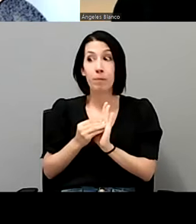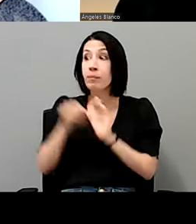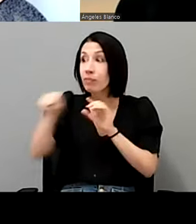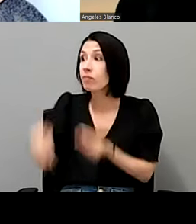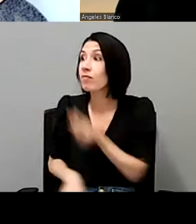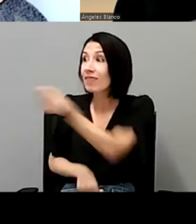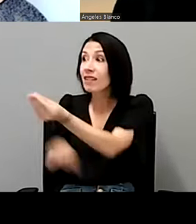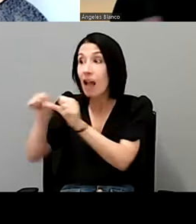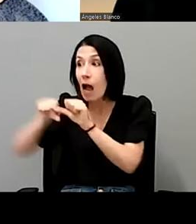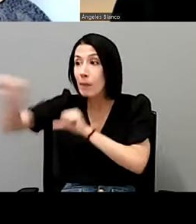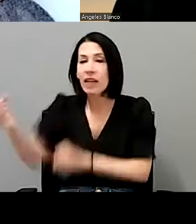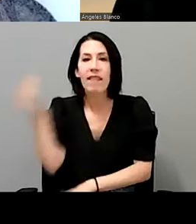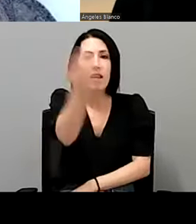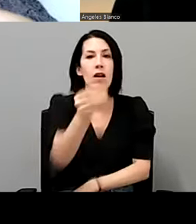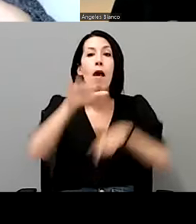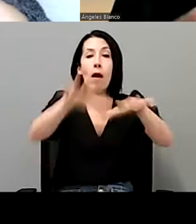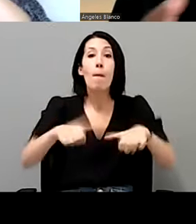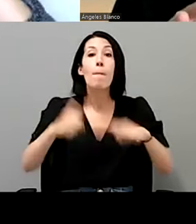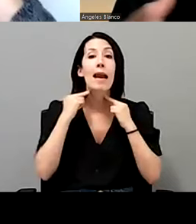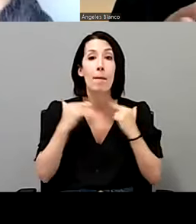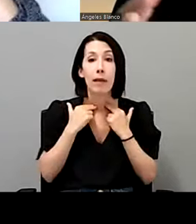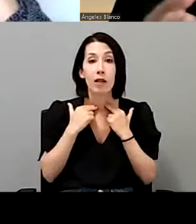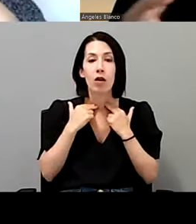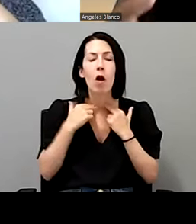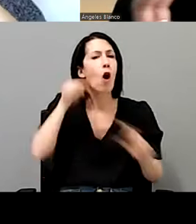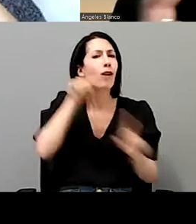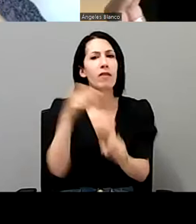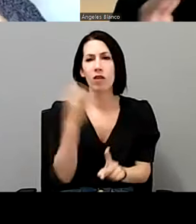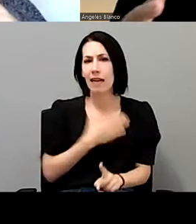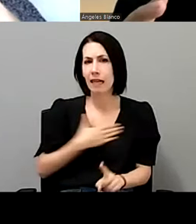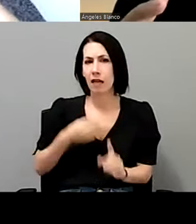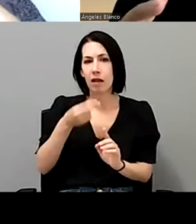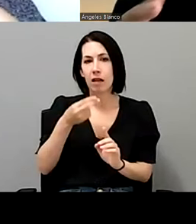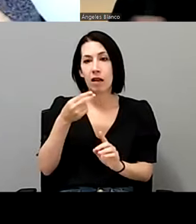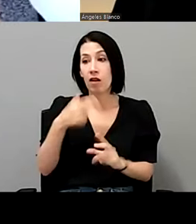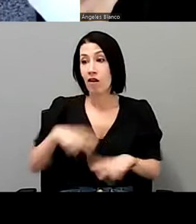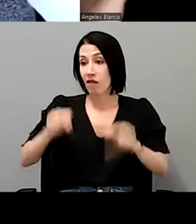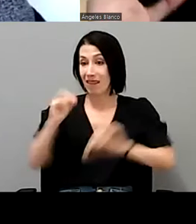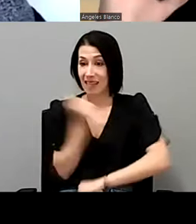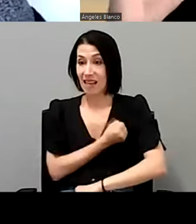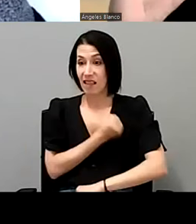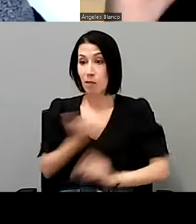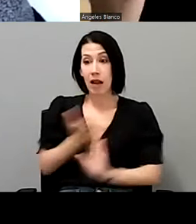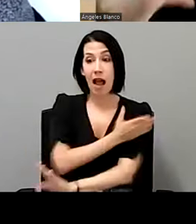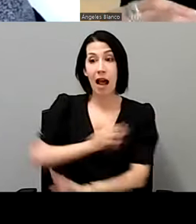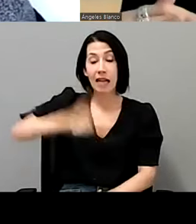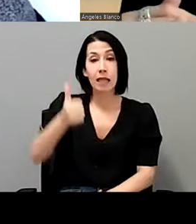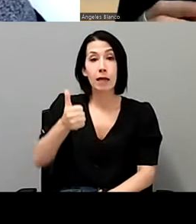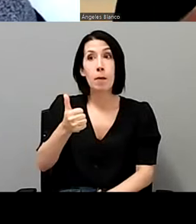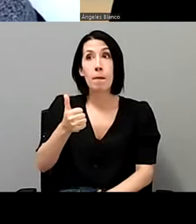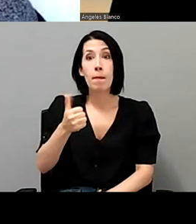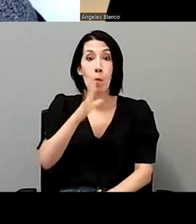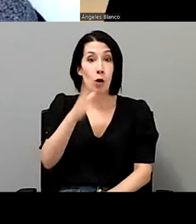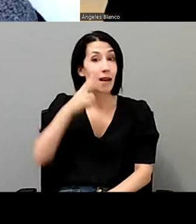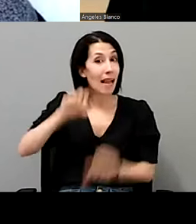tramitación parlamentaria. El objetivo es aprobar la normativa antes de final de año. Mi previsión por